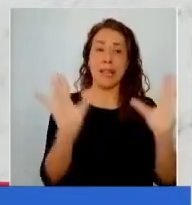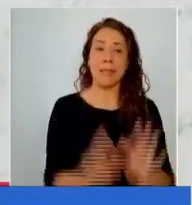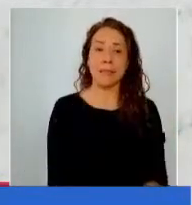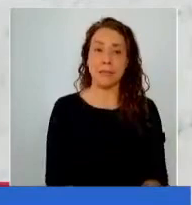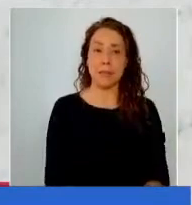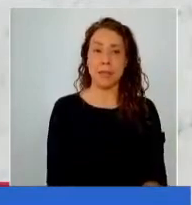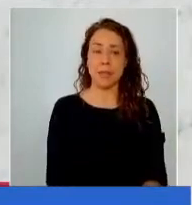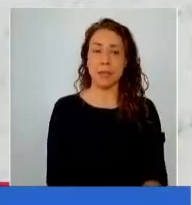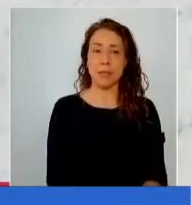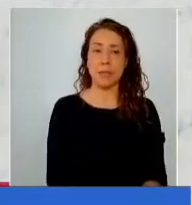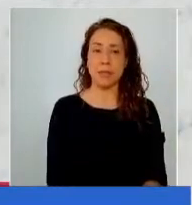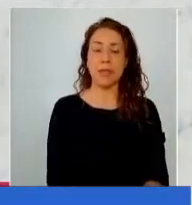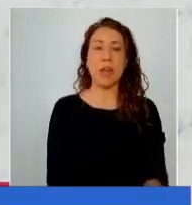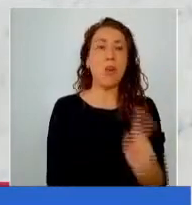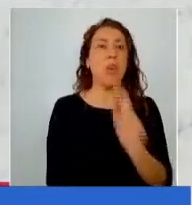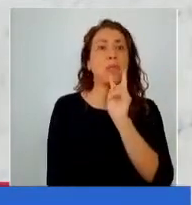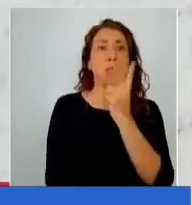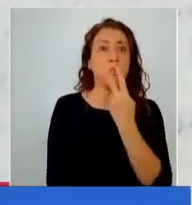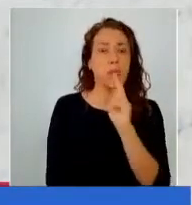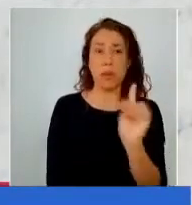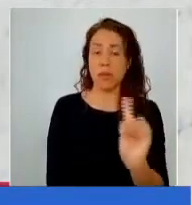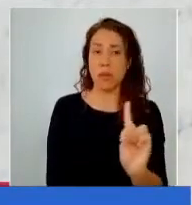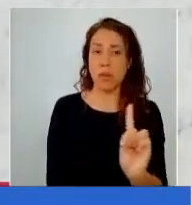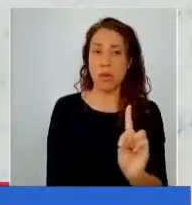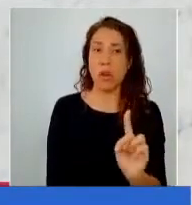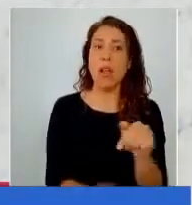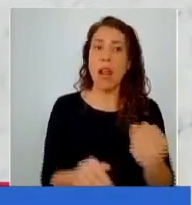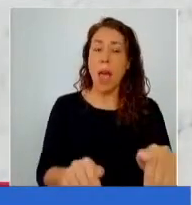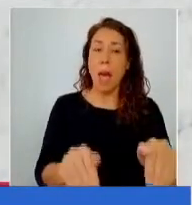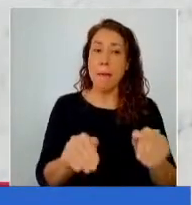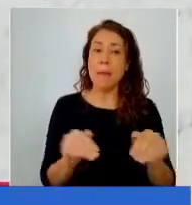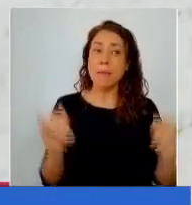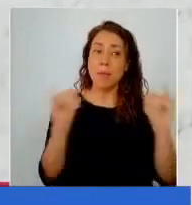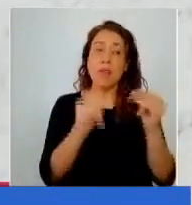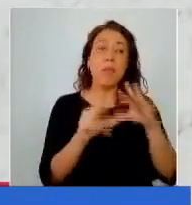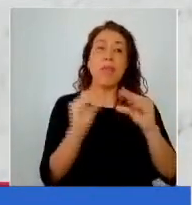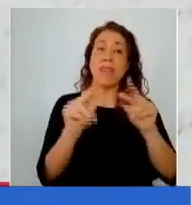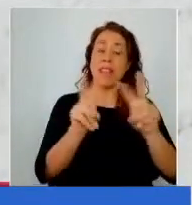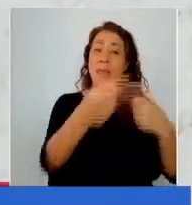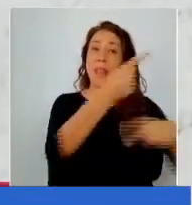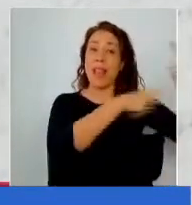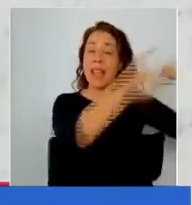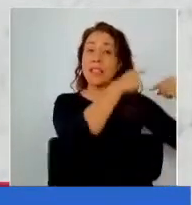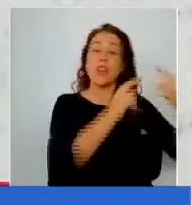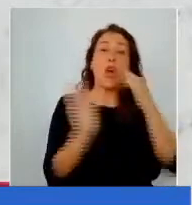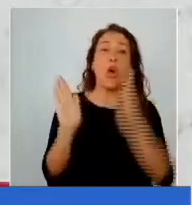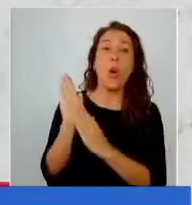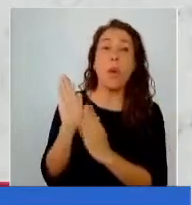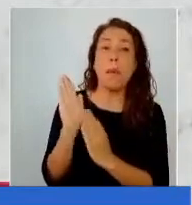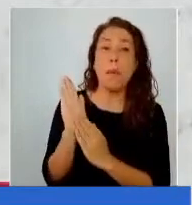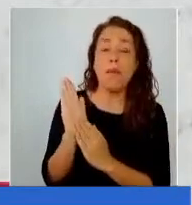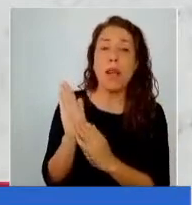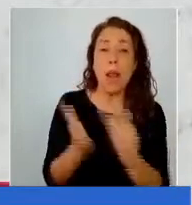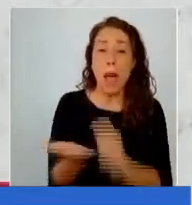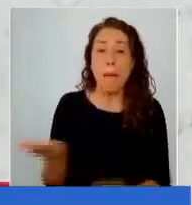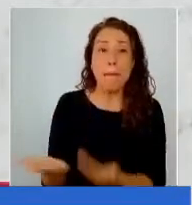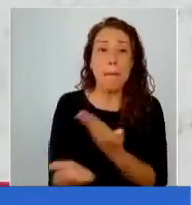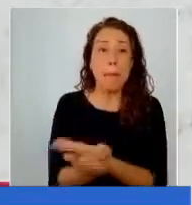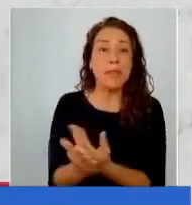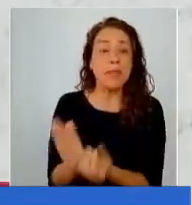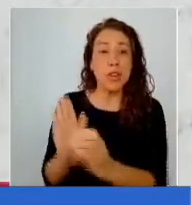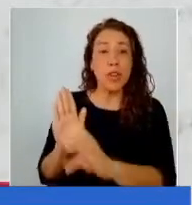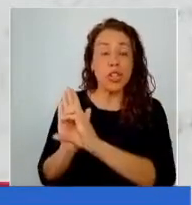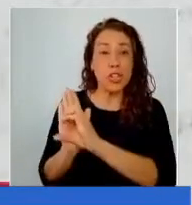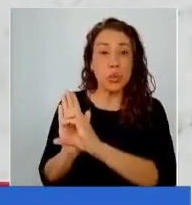contradictorio con esa misma perspectiva histórica constatar que la propuesta constitucional misma ahí